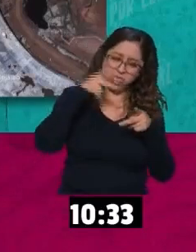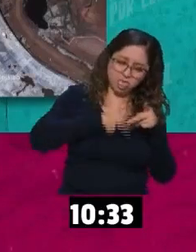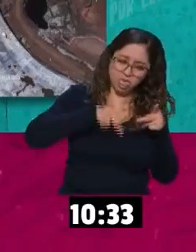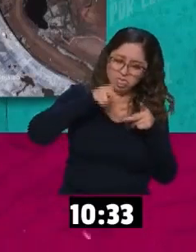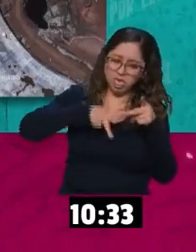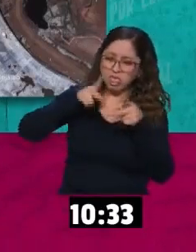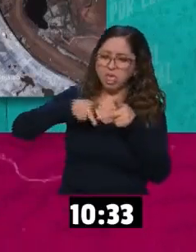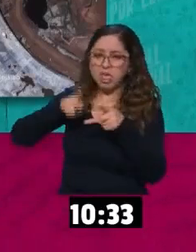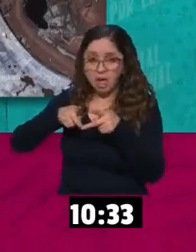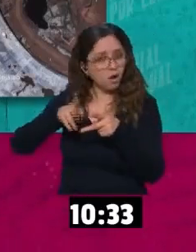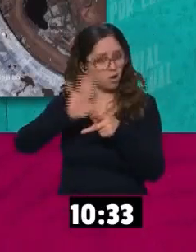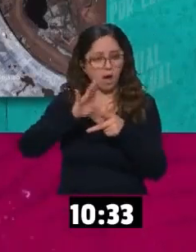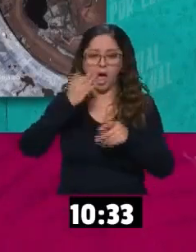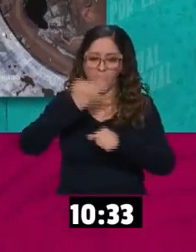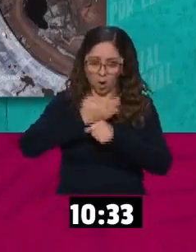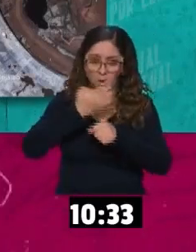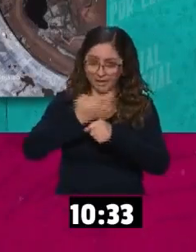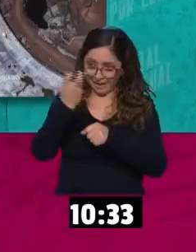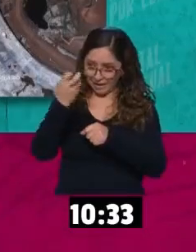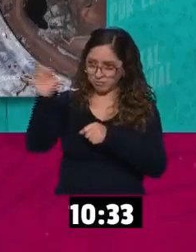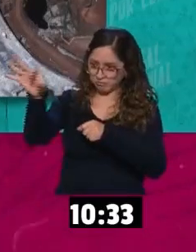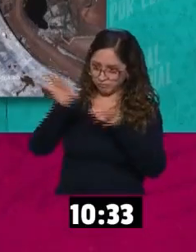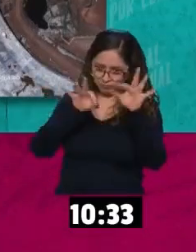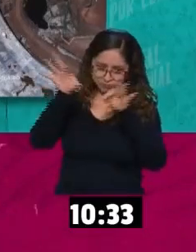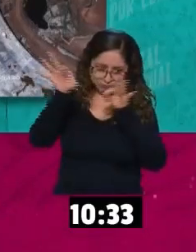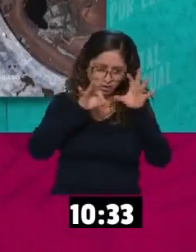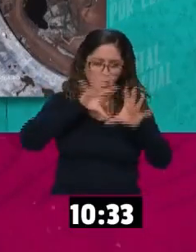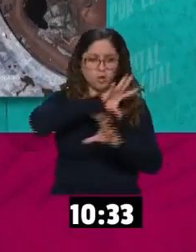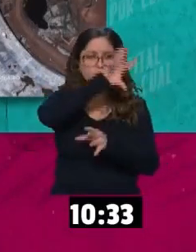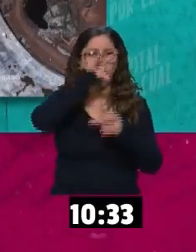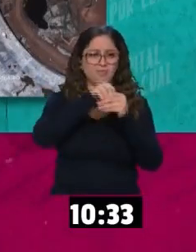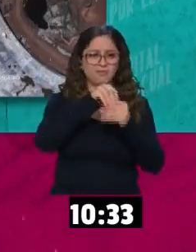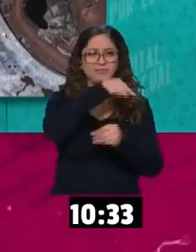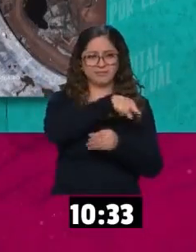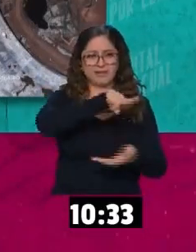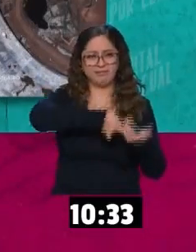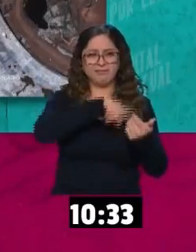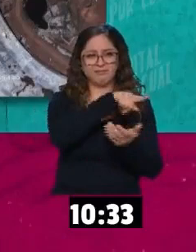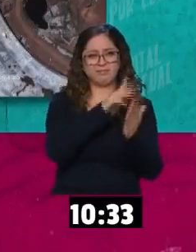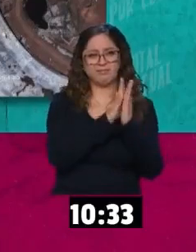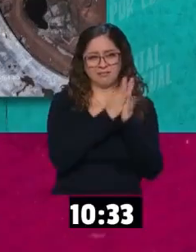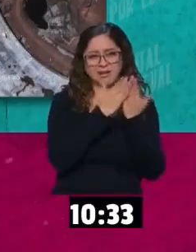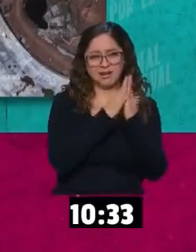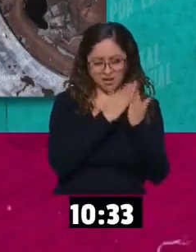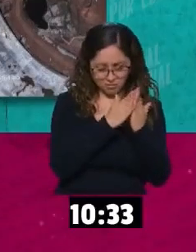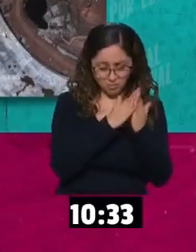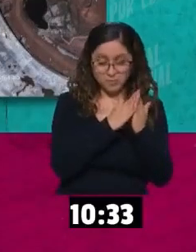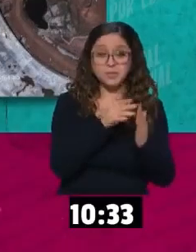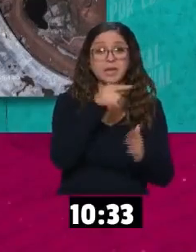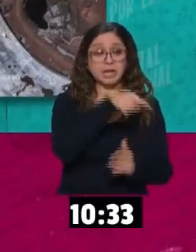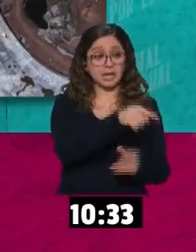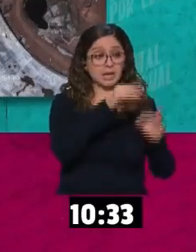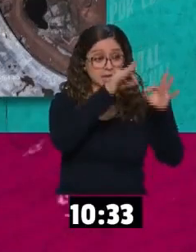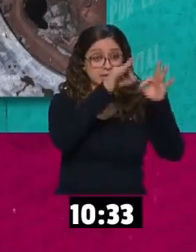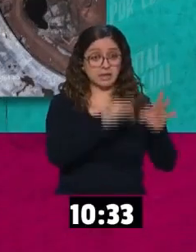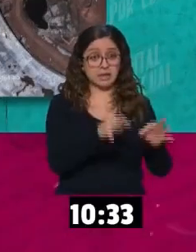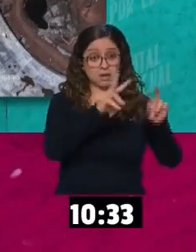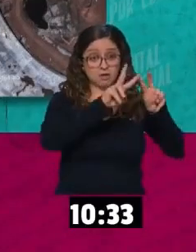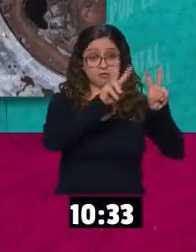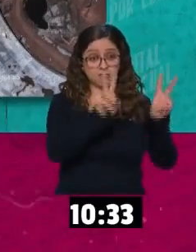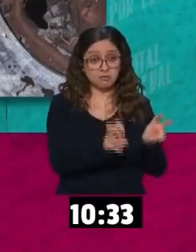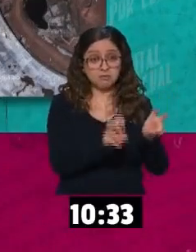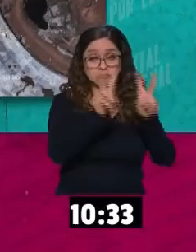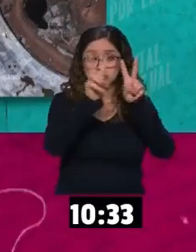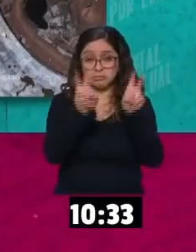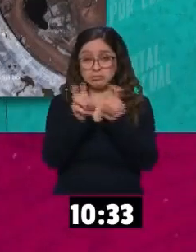no solo los aspectos estrictamente, llamemos, formales del tema, sino